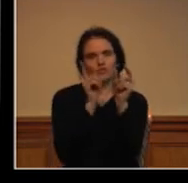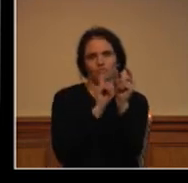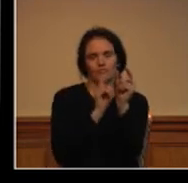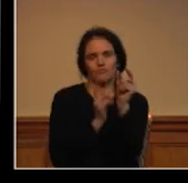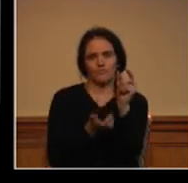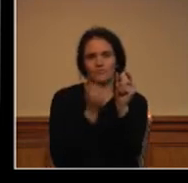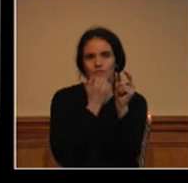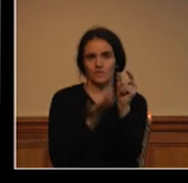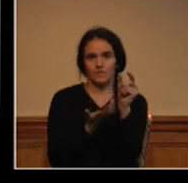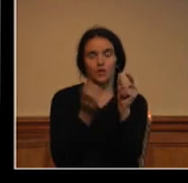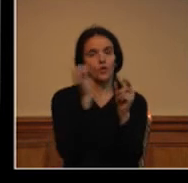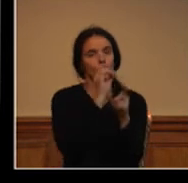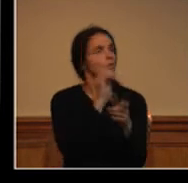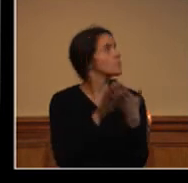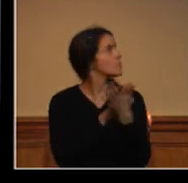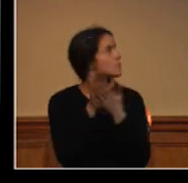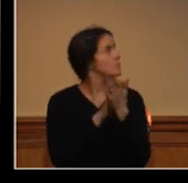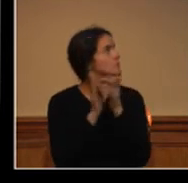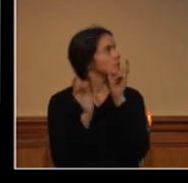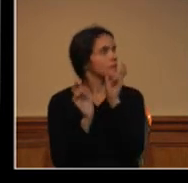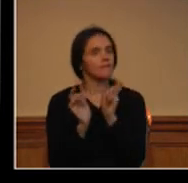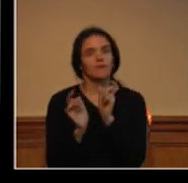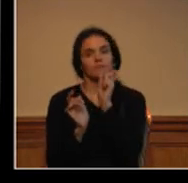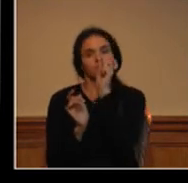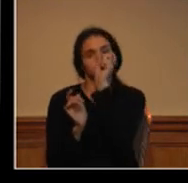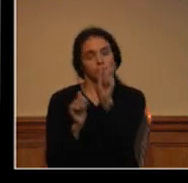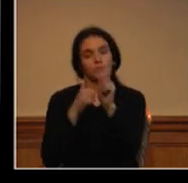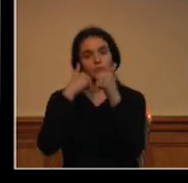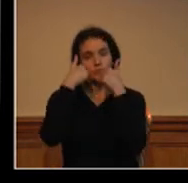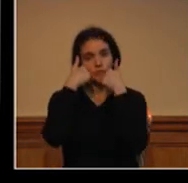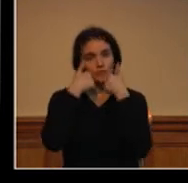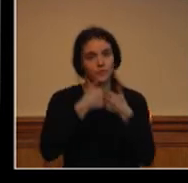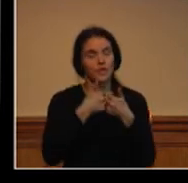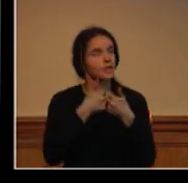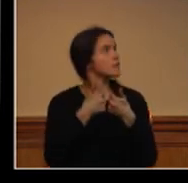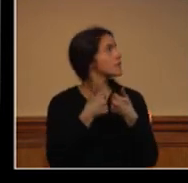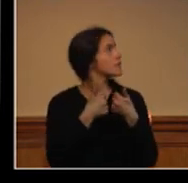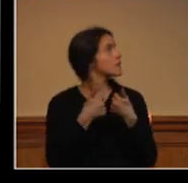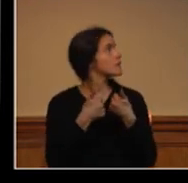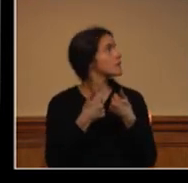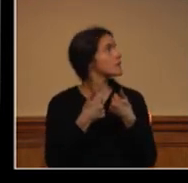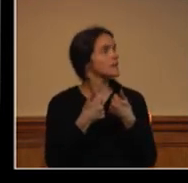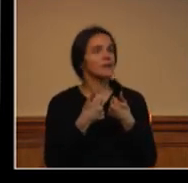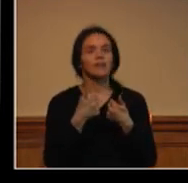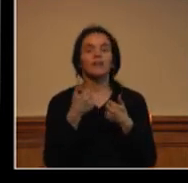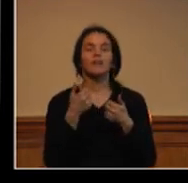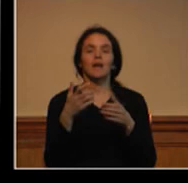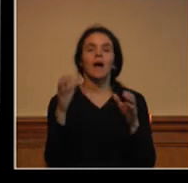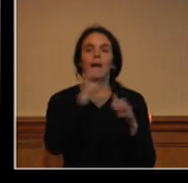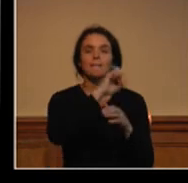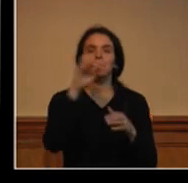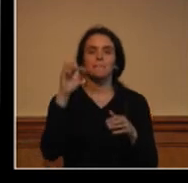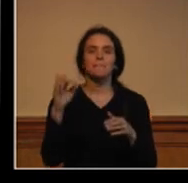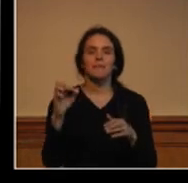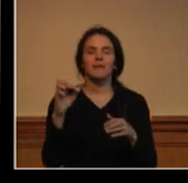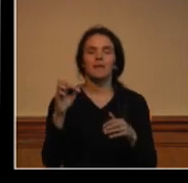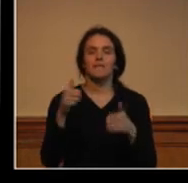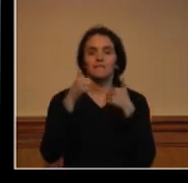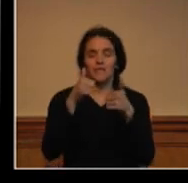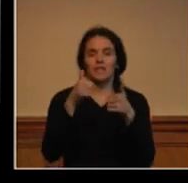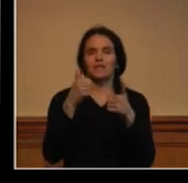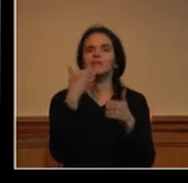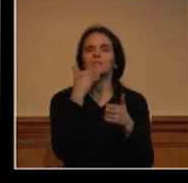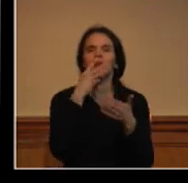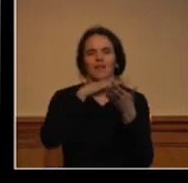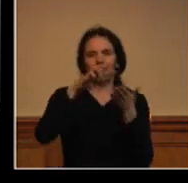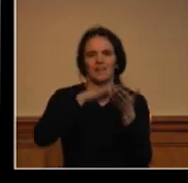espacio. En cambio, si ponemos una sílaba que sí corresponde al espacio, la aplicación la va a incorporar y la va a leer.